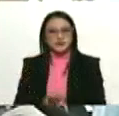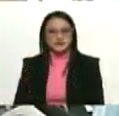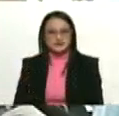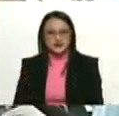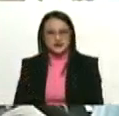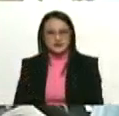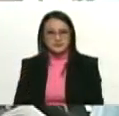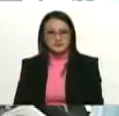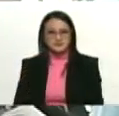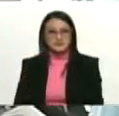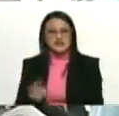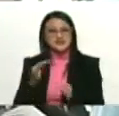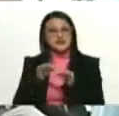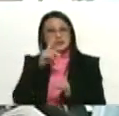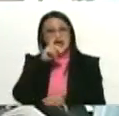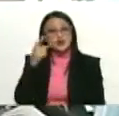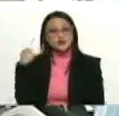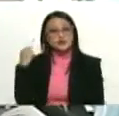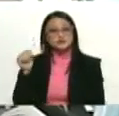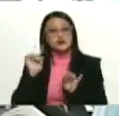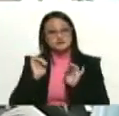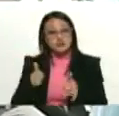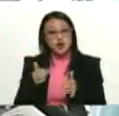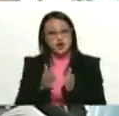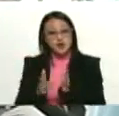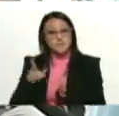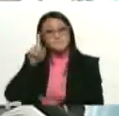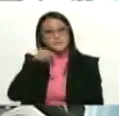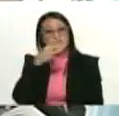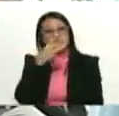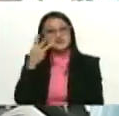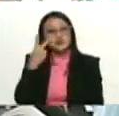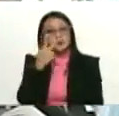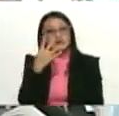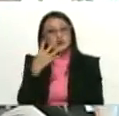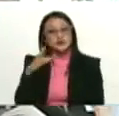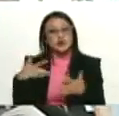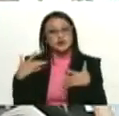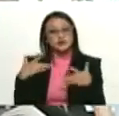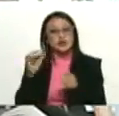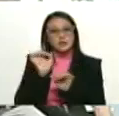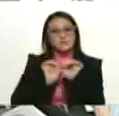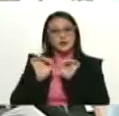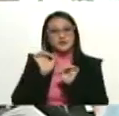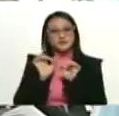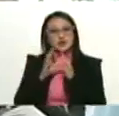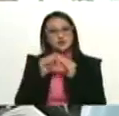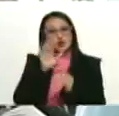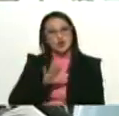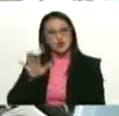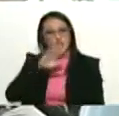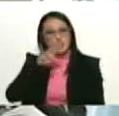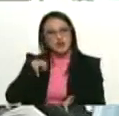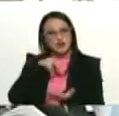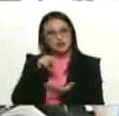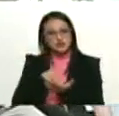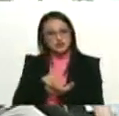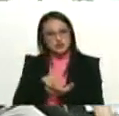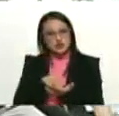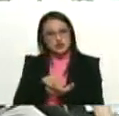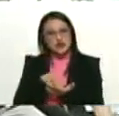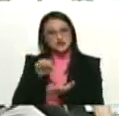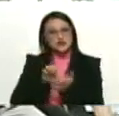Desde septiembre del año pasado hemos realizado 1.324 actividades de prevención en todo el territorio nacional, en